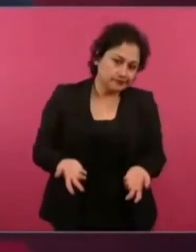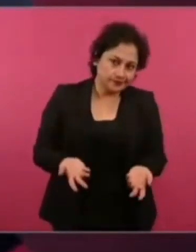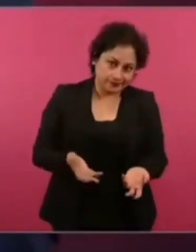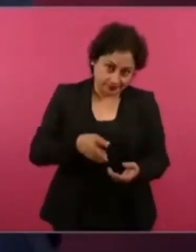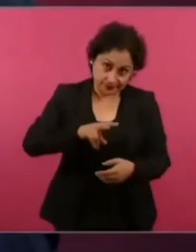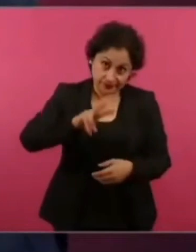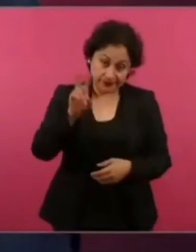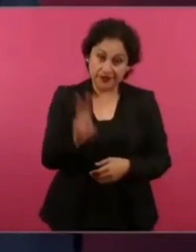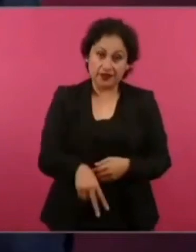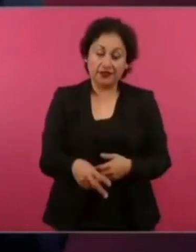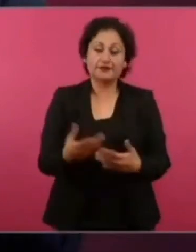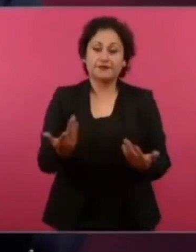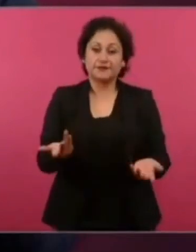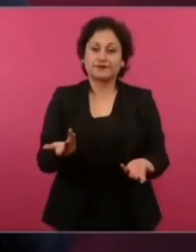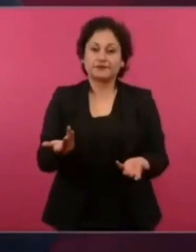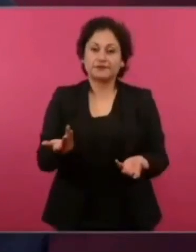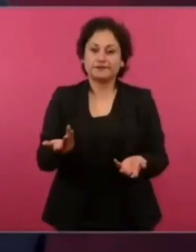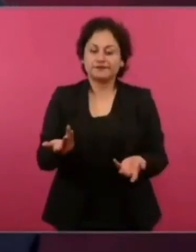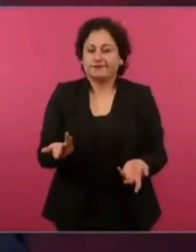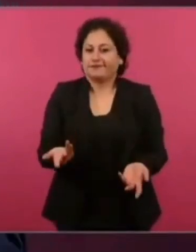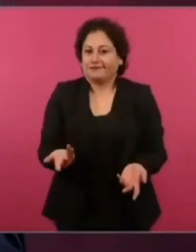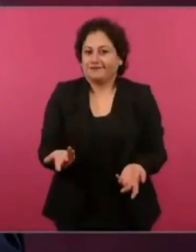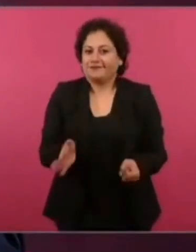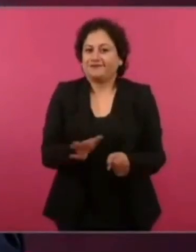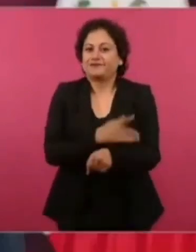Y antes, el ratero,